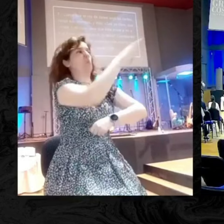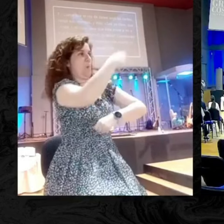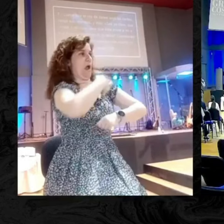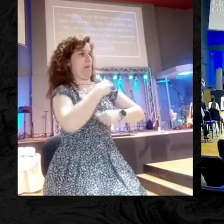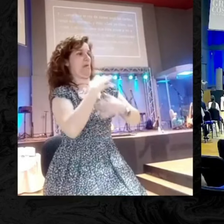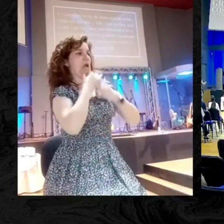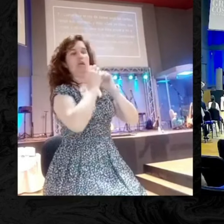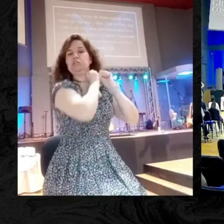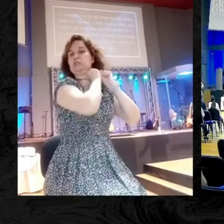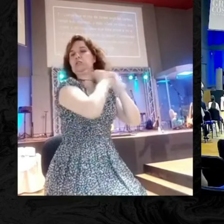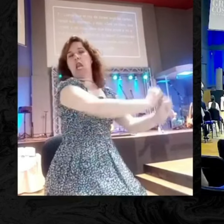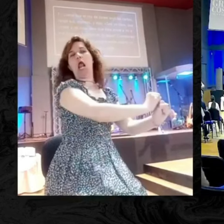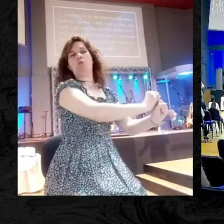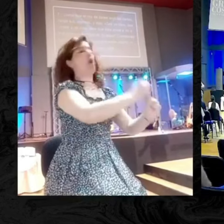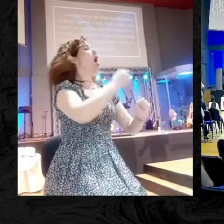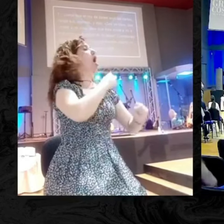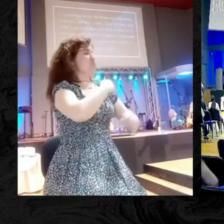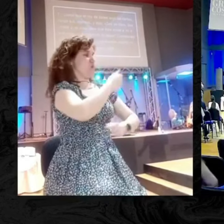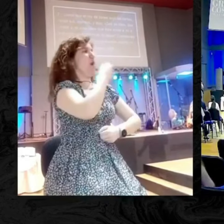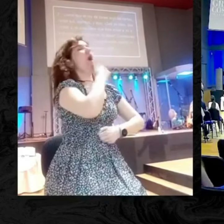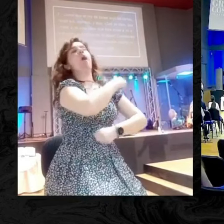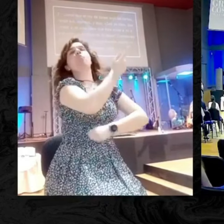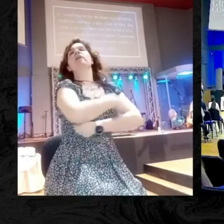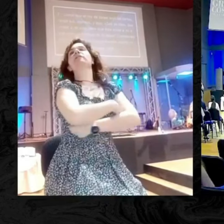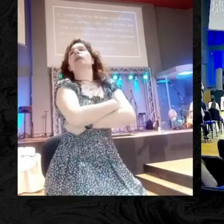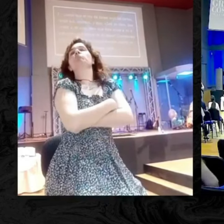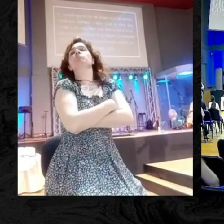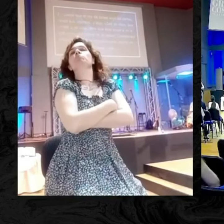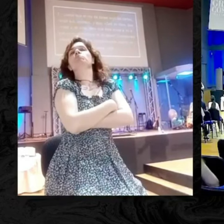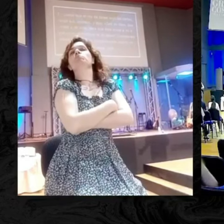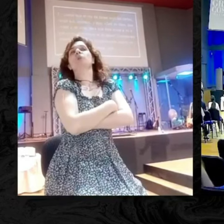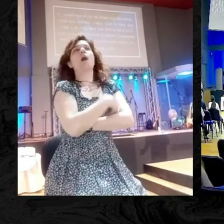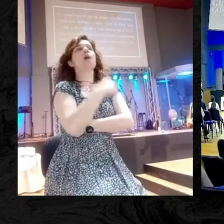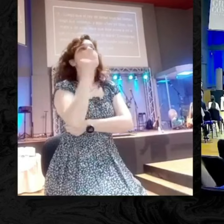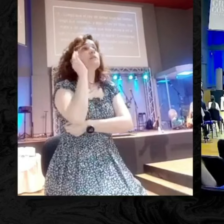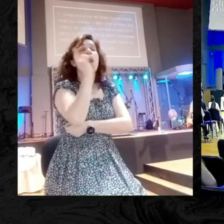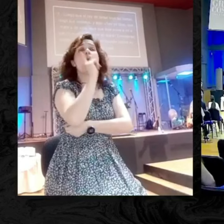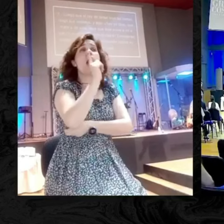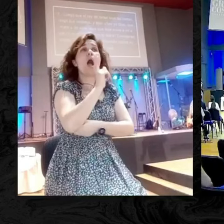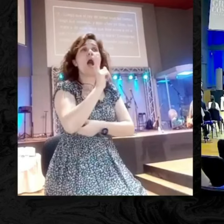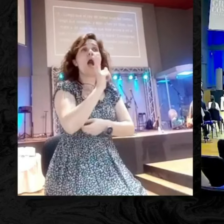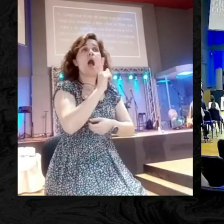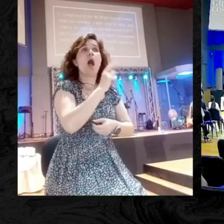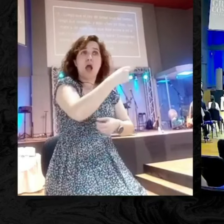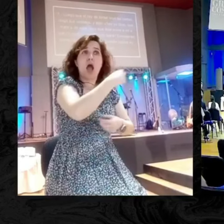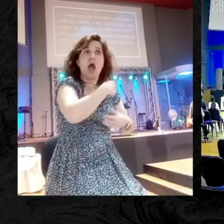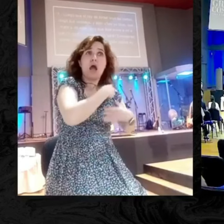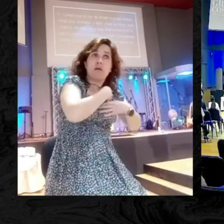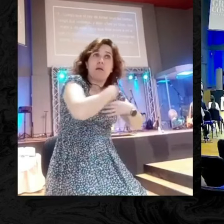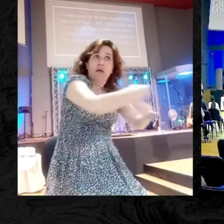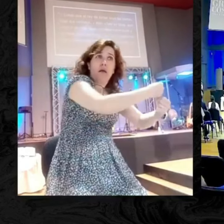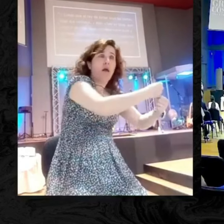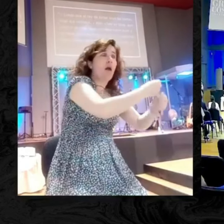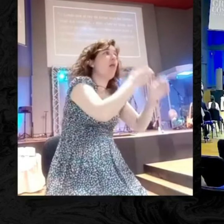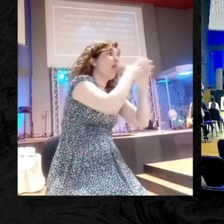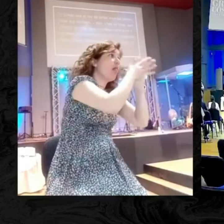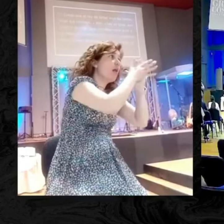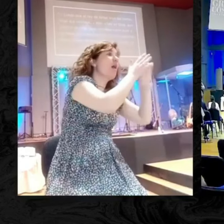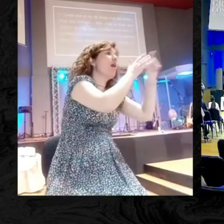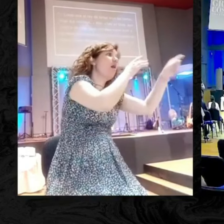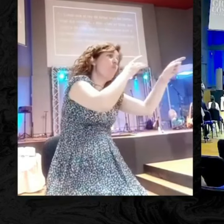enemigo porque Siria era enemiga de Israel completamente entonces